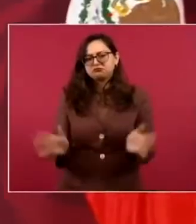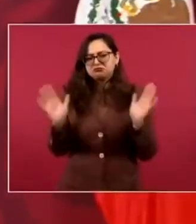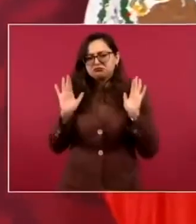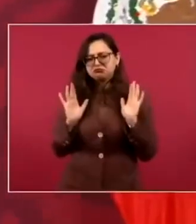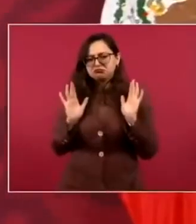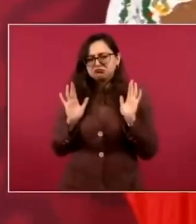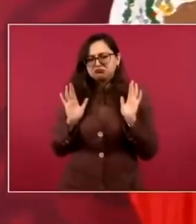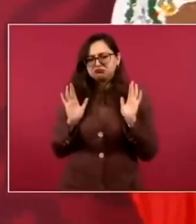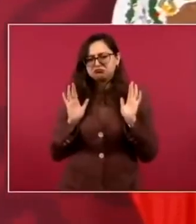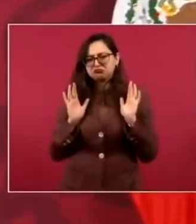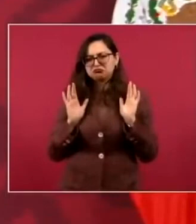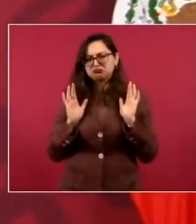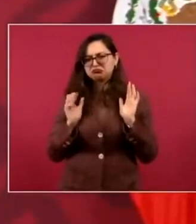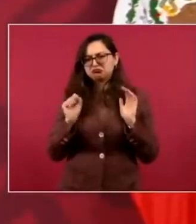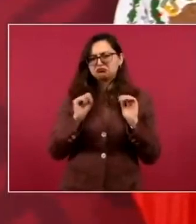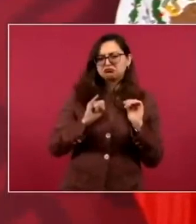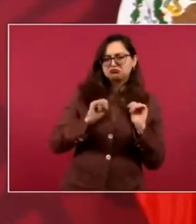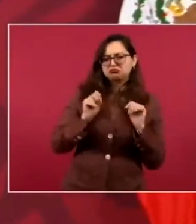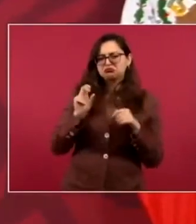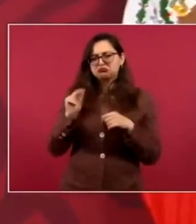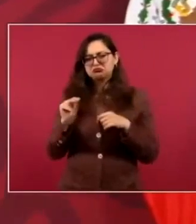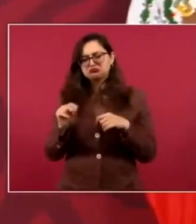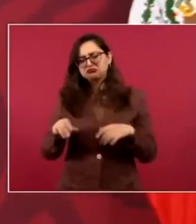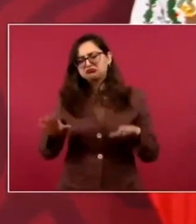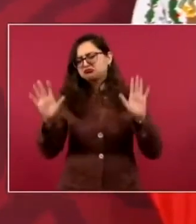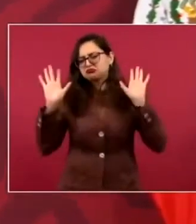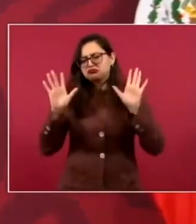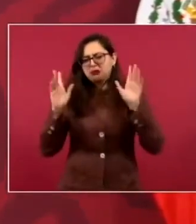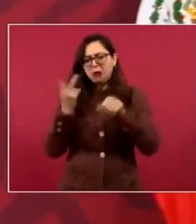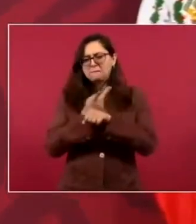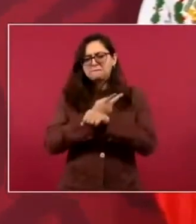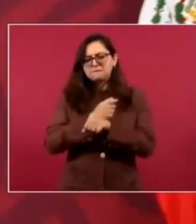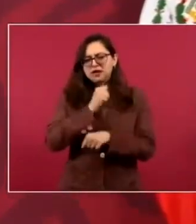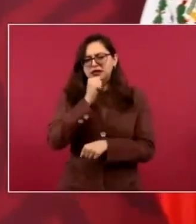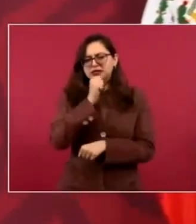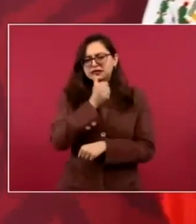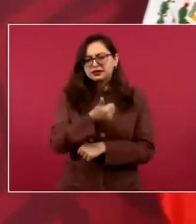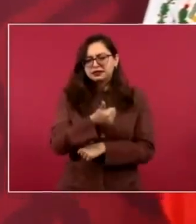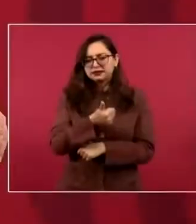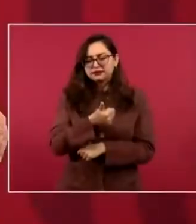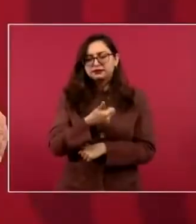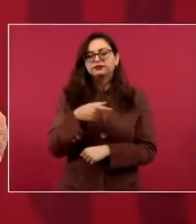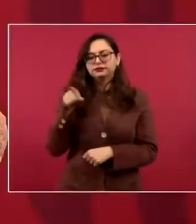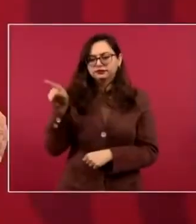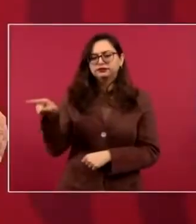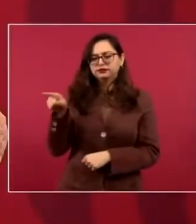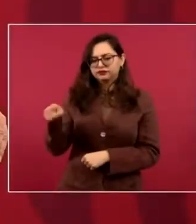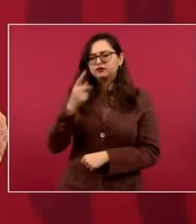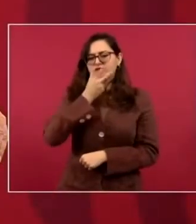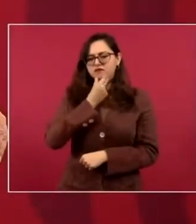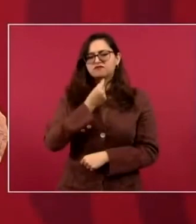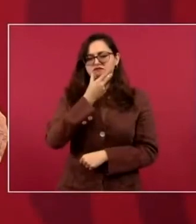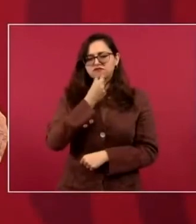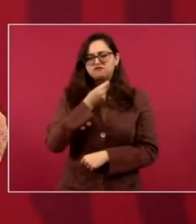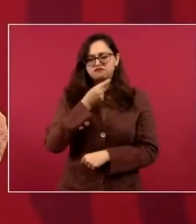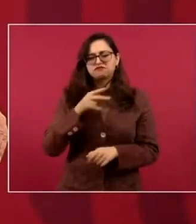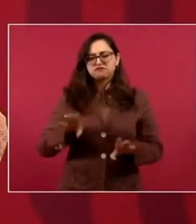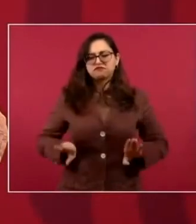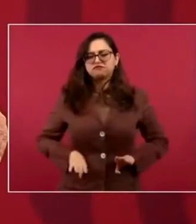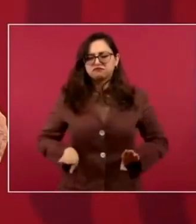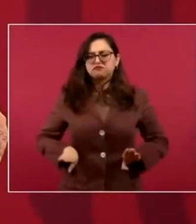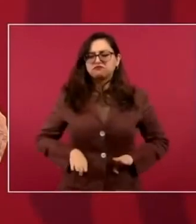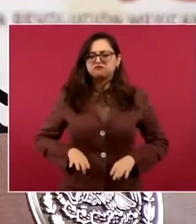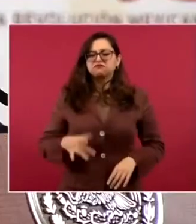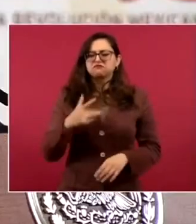y sé que él es una gente joven,